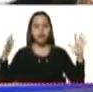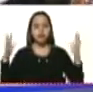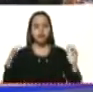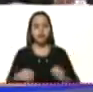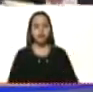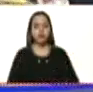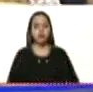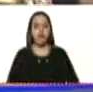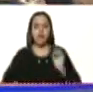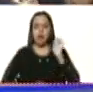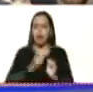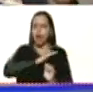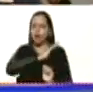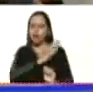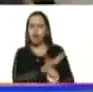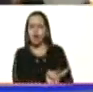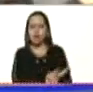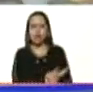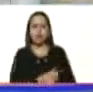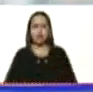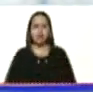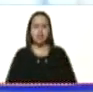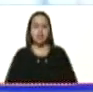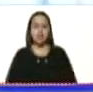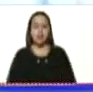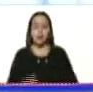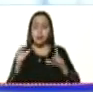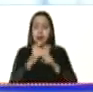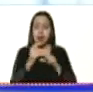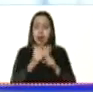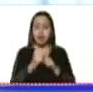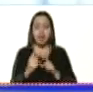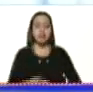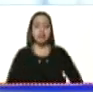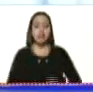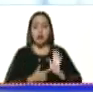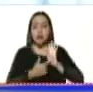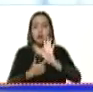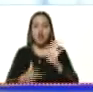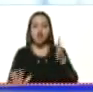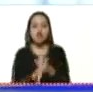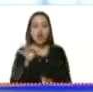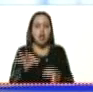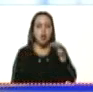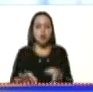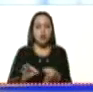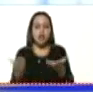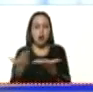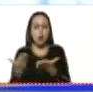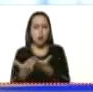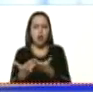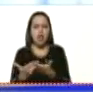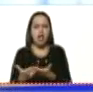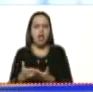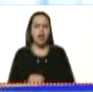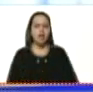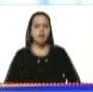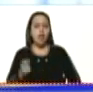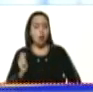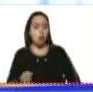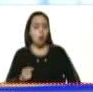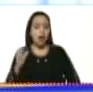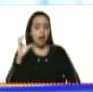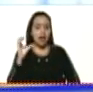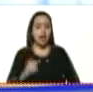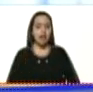Su más fuerte argumento, también usado en el juicio que le entabló el Colegio de Abogados de Caracas en venganza por atreverse a apoyar a la